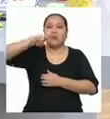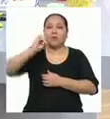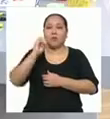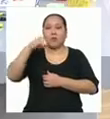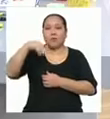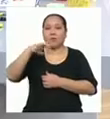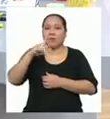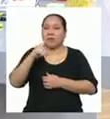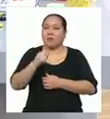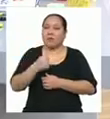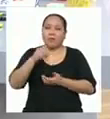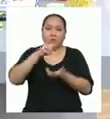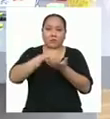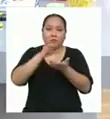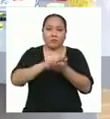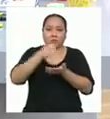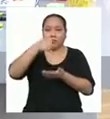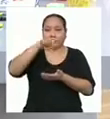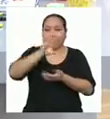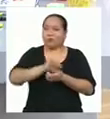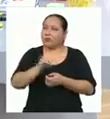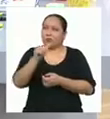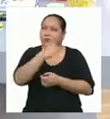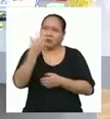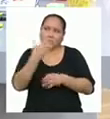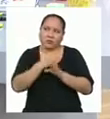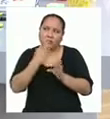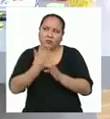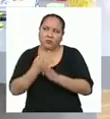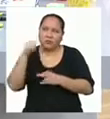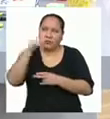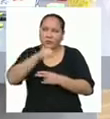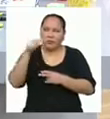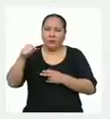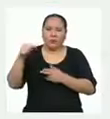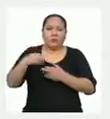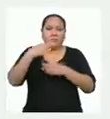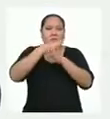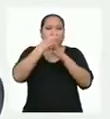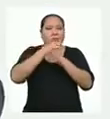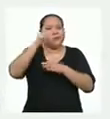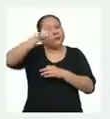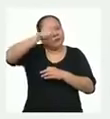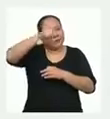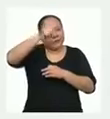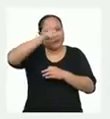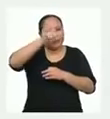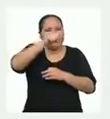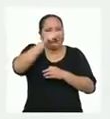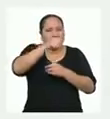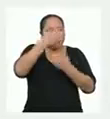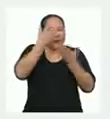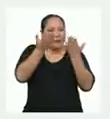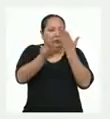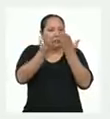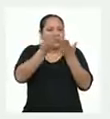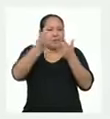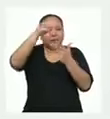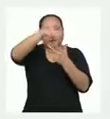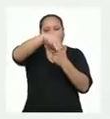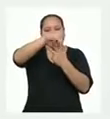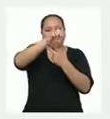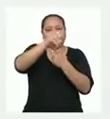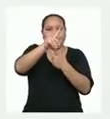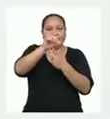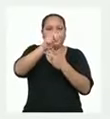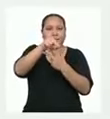18. ¿Y podemos calcular otras medidas de tendencia central con este mismo gráfico? Por supuesto, también está la mediana,